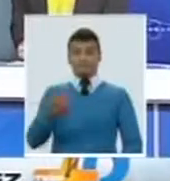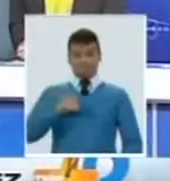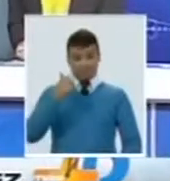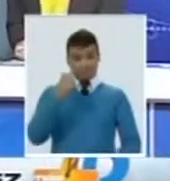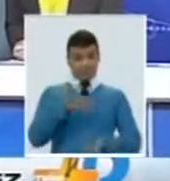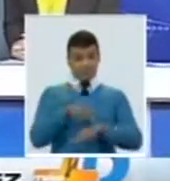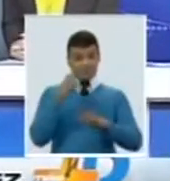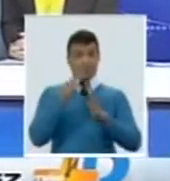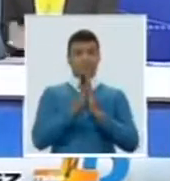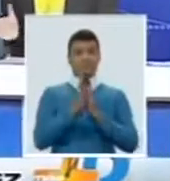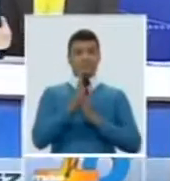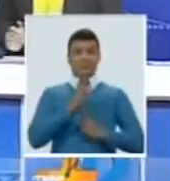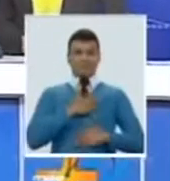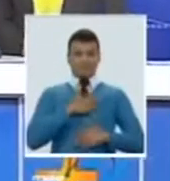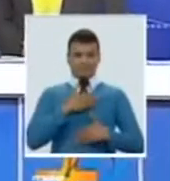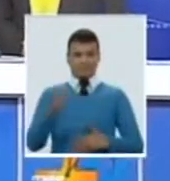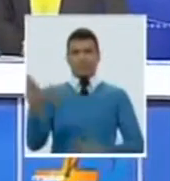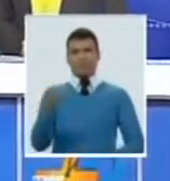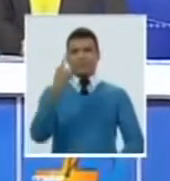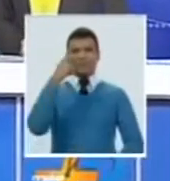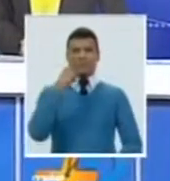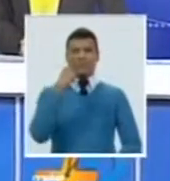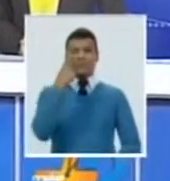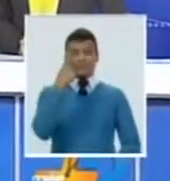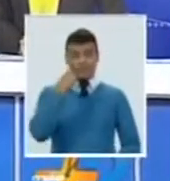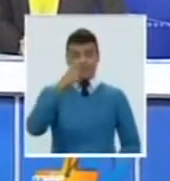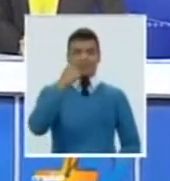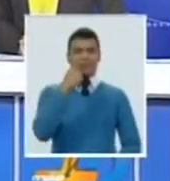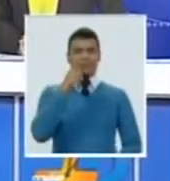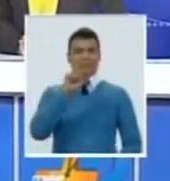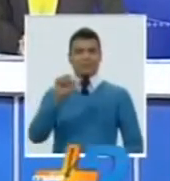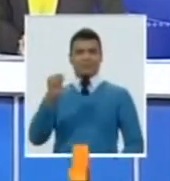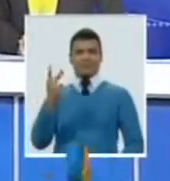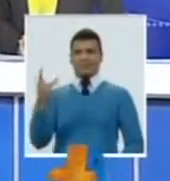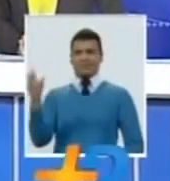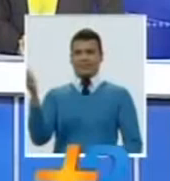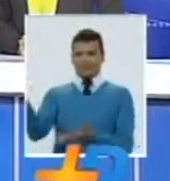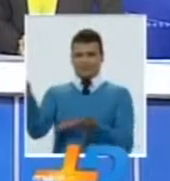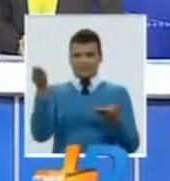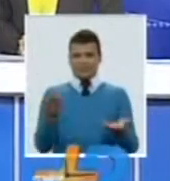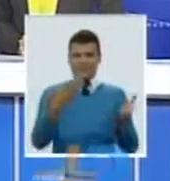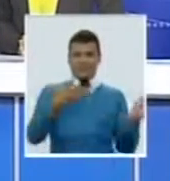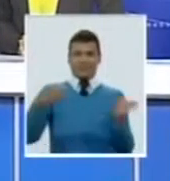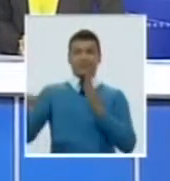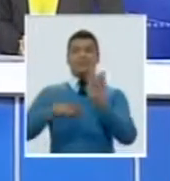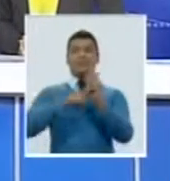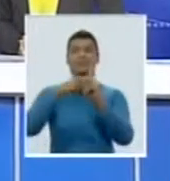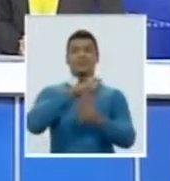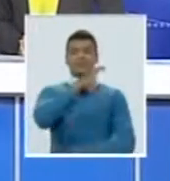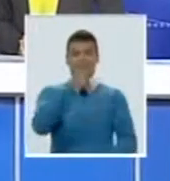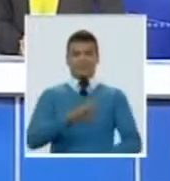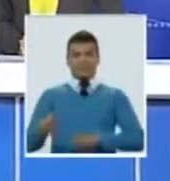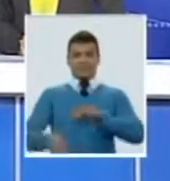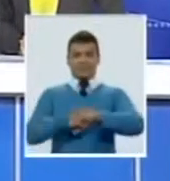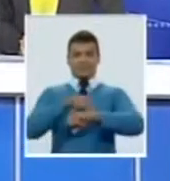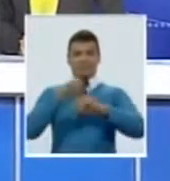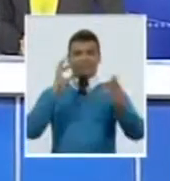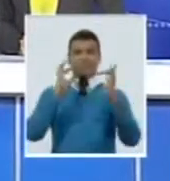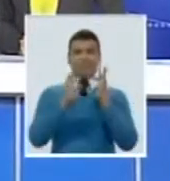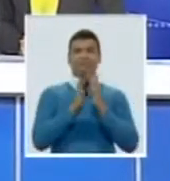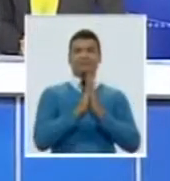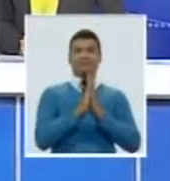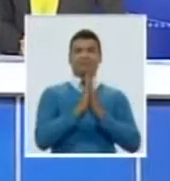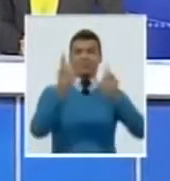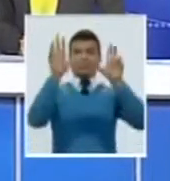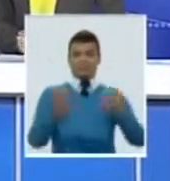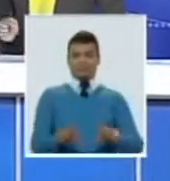Tenemos esta ocasión para felicitar a todos los padres en su día. Sophie Plaza y María Fernanda Garnica les damos la bienvenida a la presente emisión de Más Pacífico.